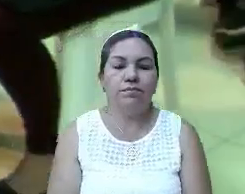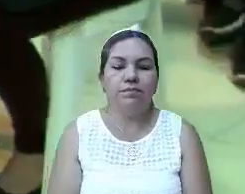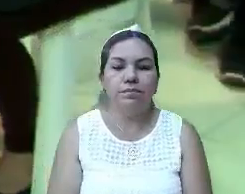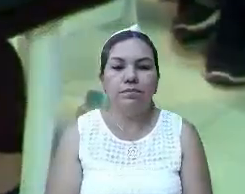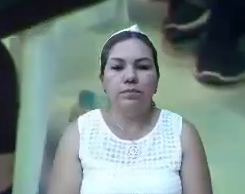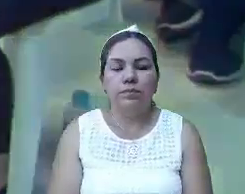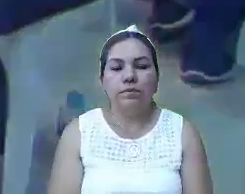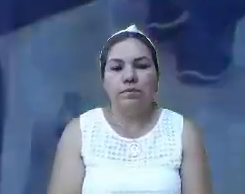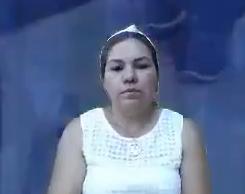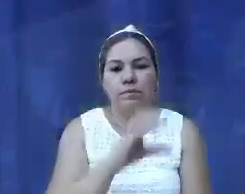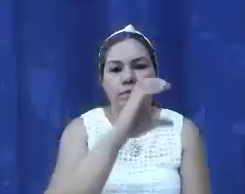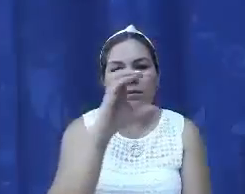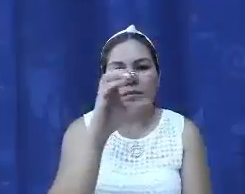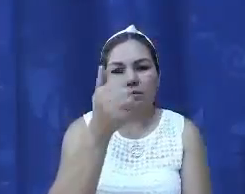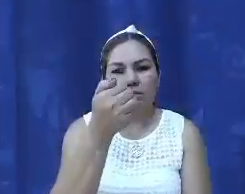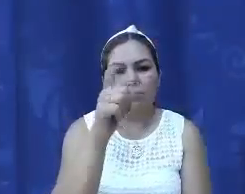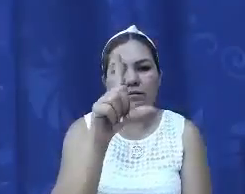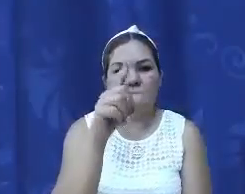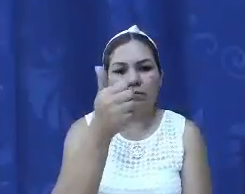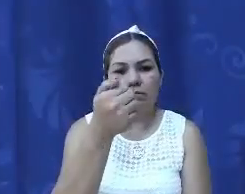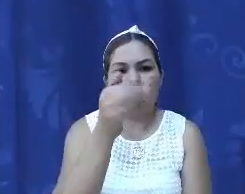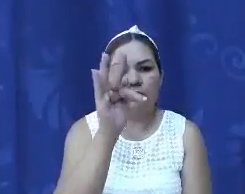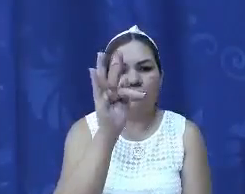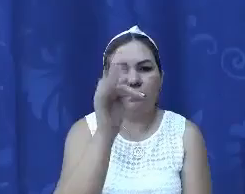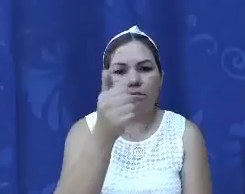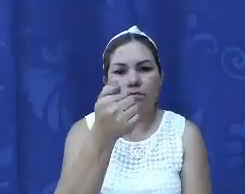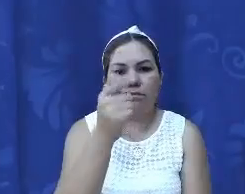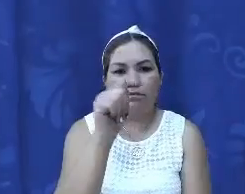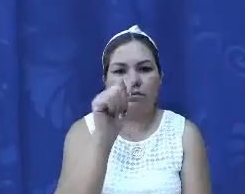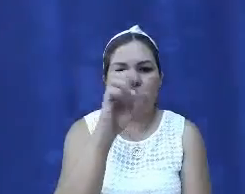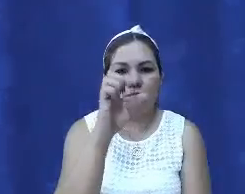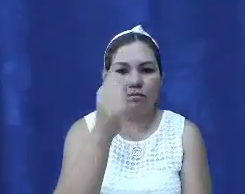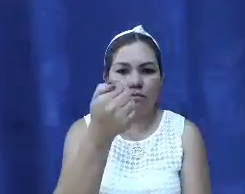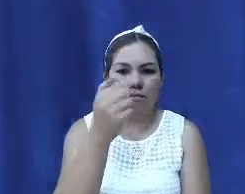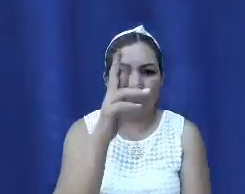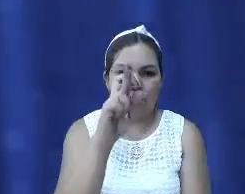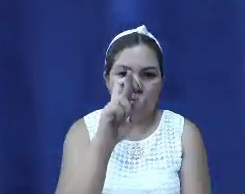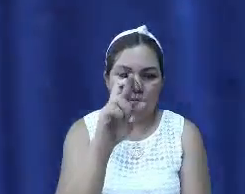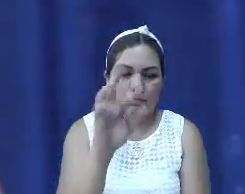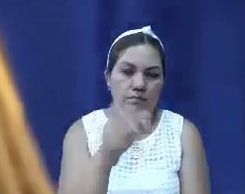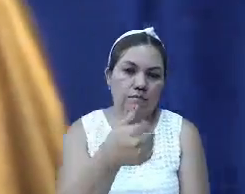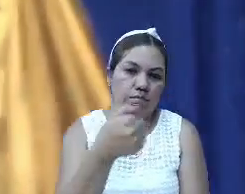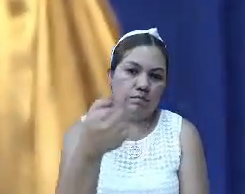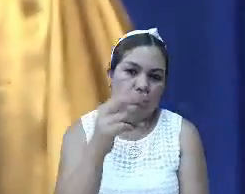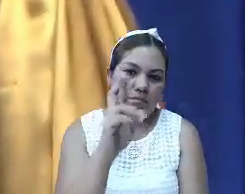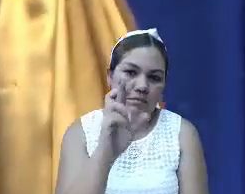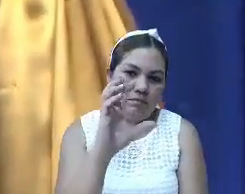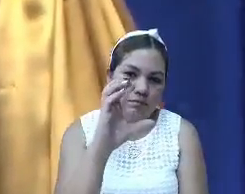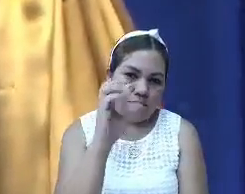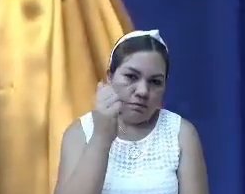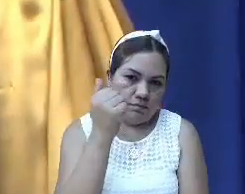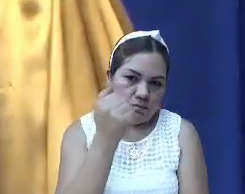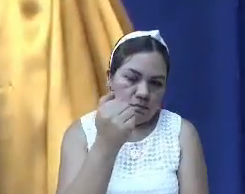Para calafatear el arca necesitamos tres unciones. Acá vemos dos materiales: asfalto y brea.